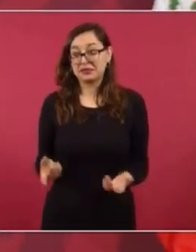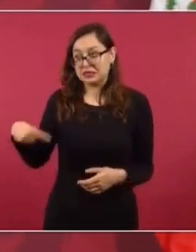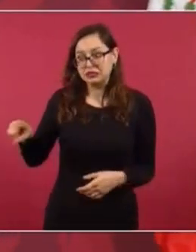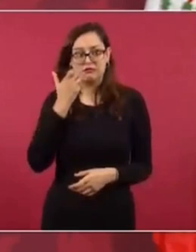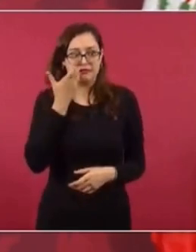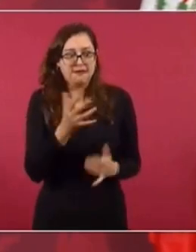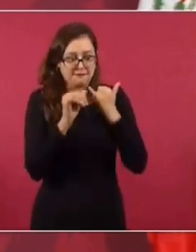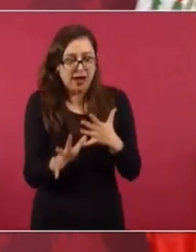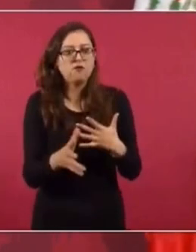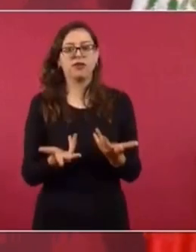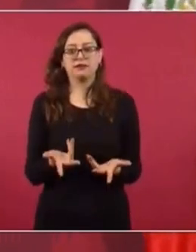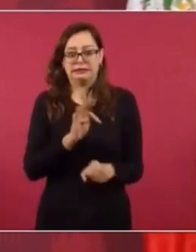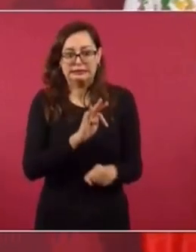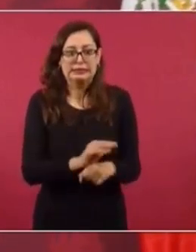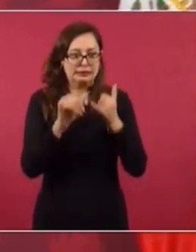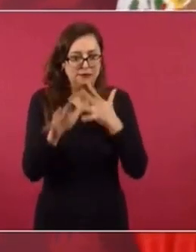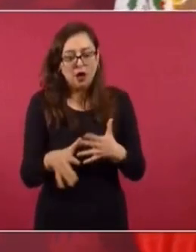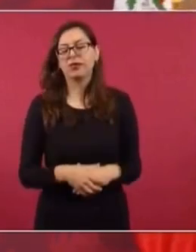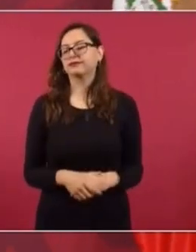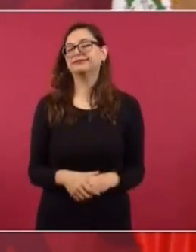el fraude electoral, porque han hecho